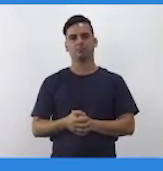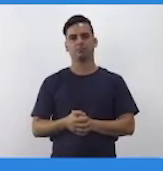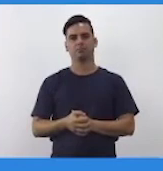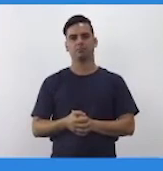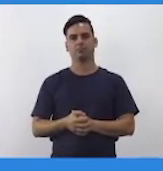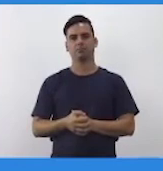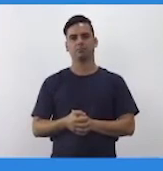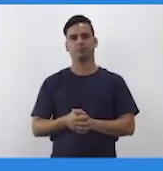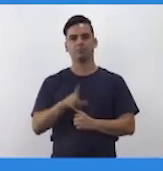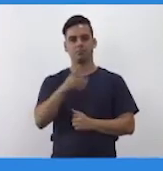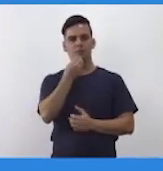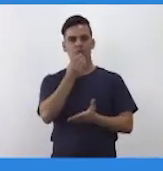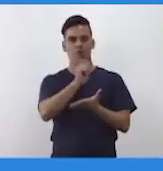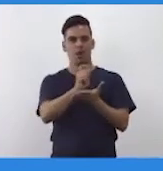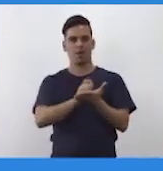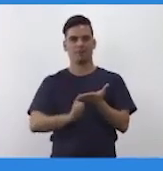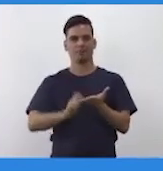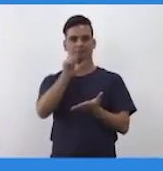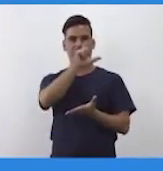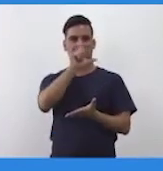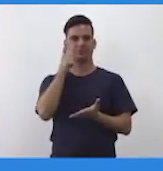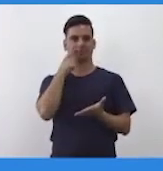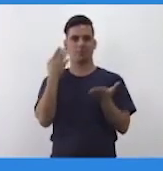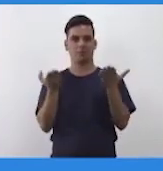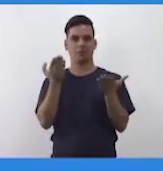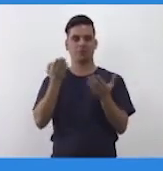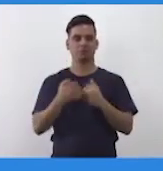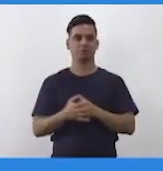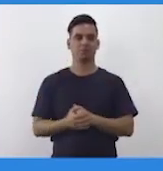Unos segundos para que concluya tomar la nota.